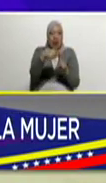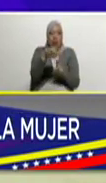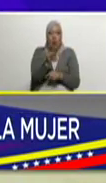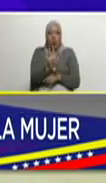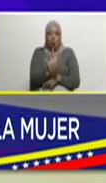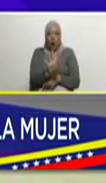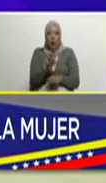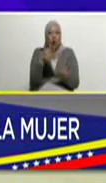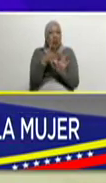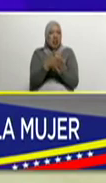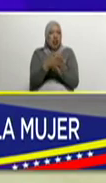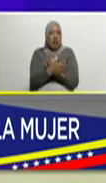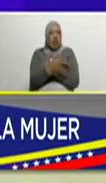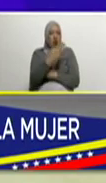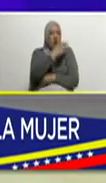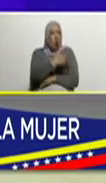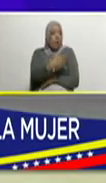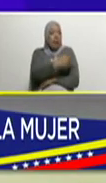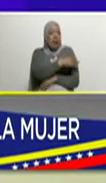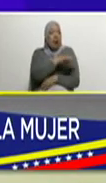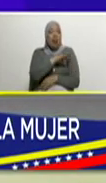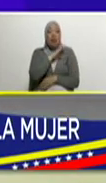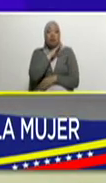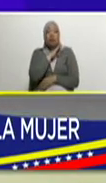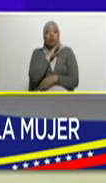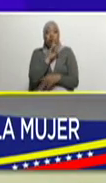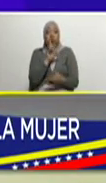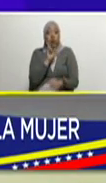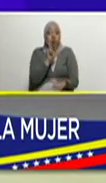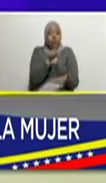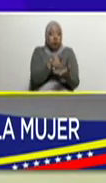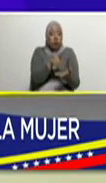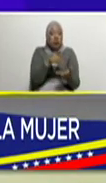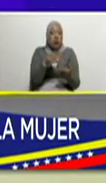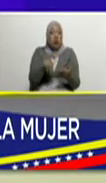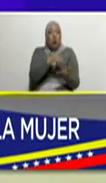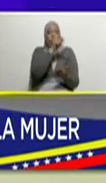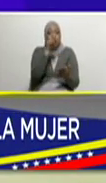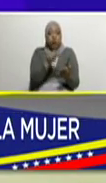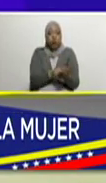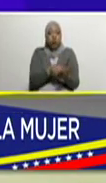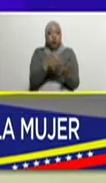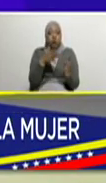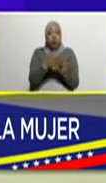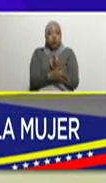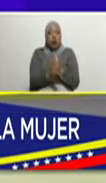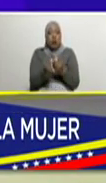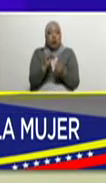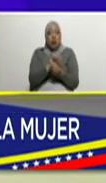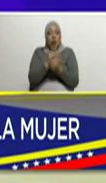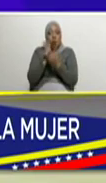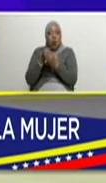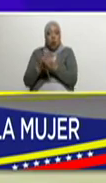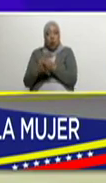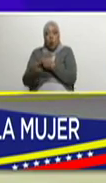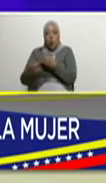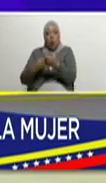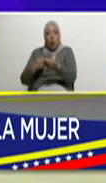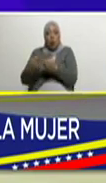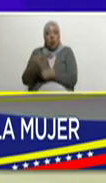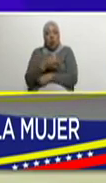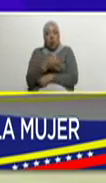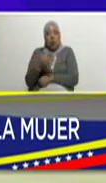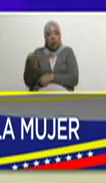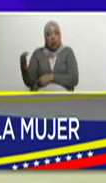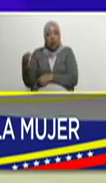lo llamamos así, tipo 4, que son los centrales, los hospitales generales los pusimos de centinela. Hicieron una coordinación